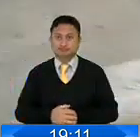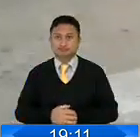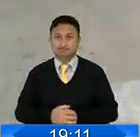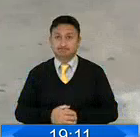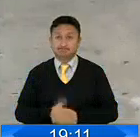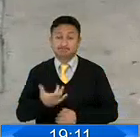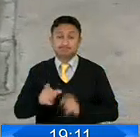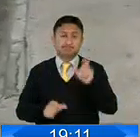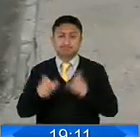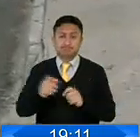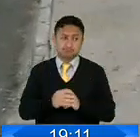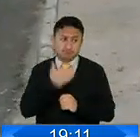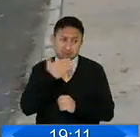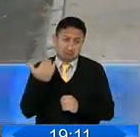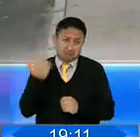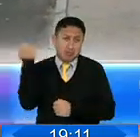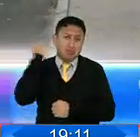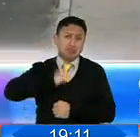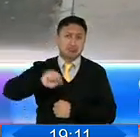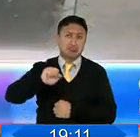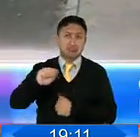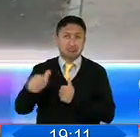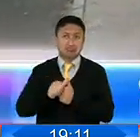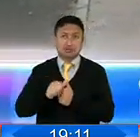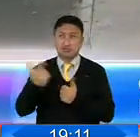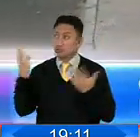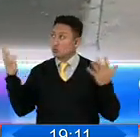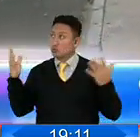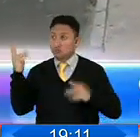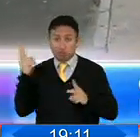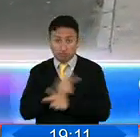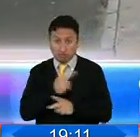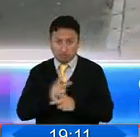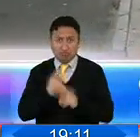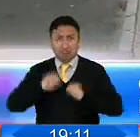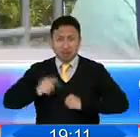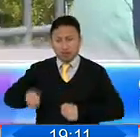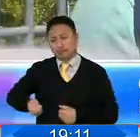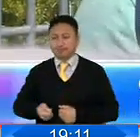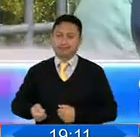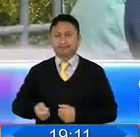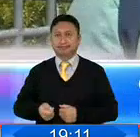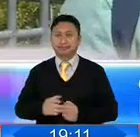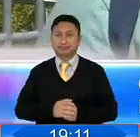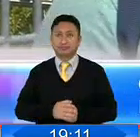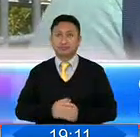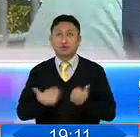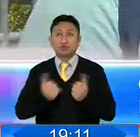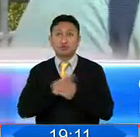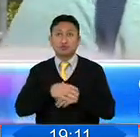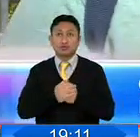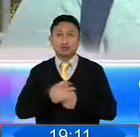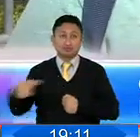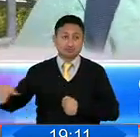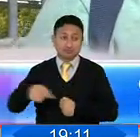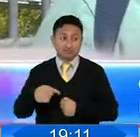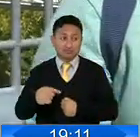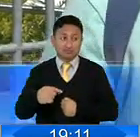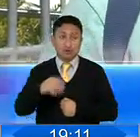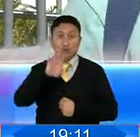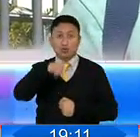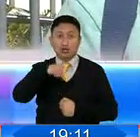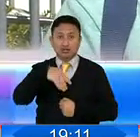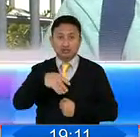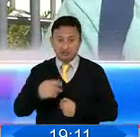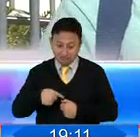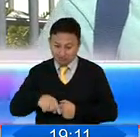Algunos moradores decidieron dar un paseo corto al ver que no existían aglomeraciones. Por eso aproveché a salir, porque ellas no habían salido ya en